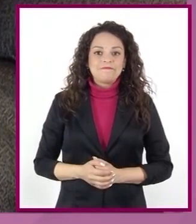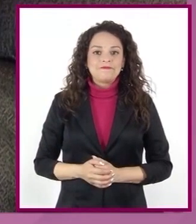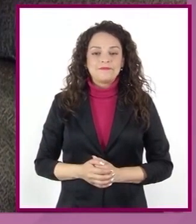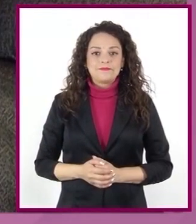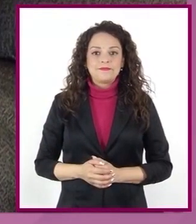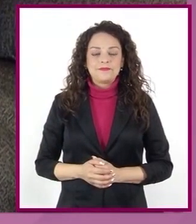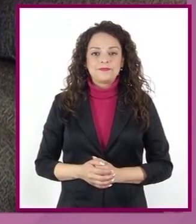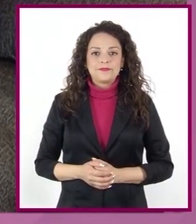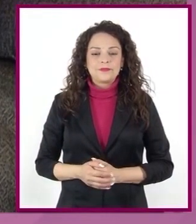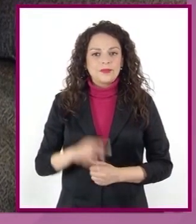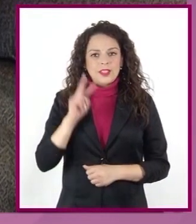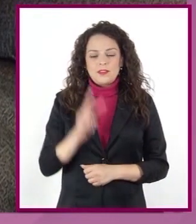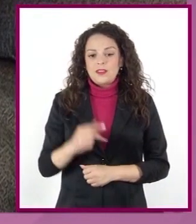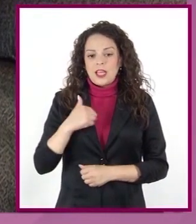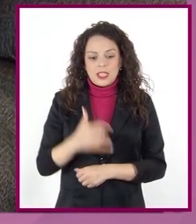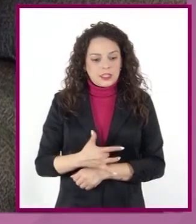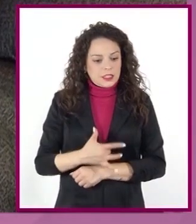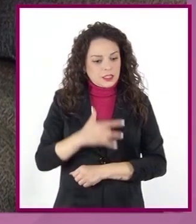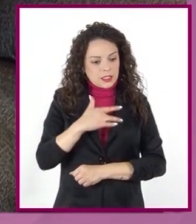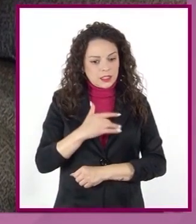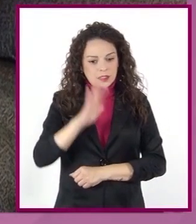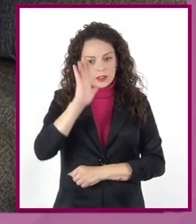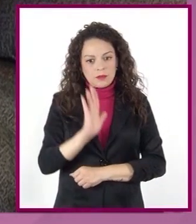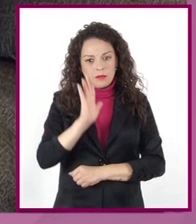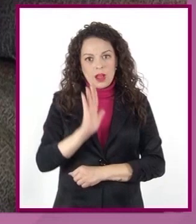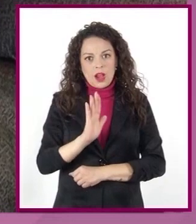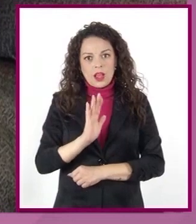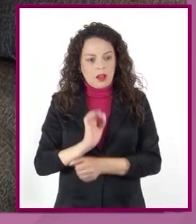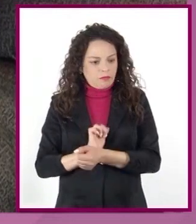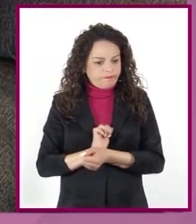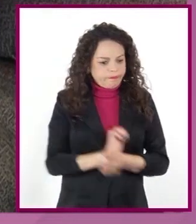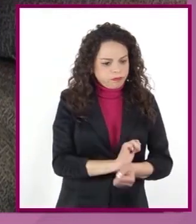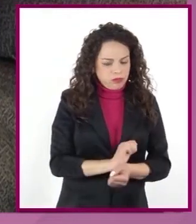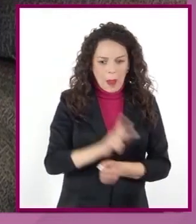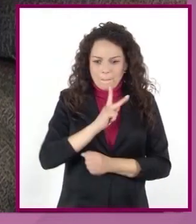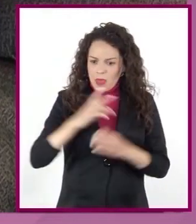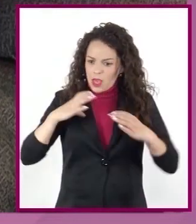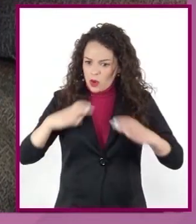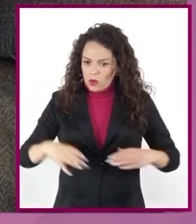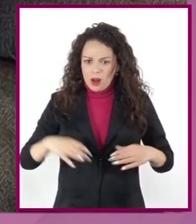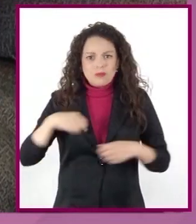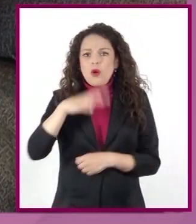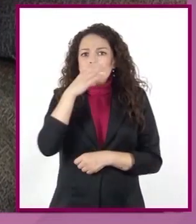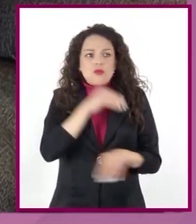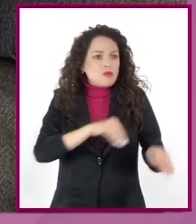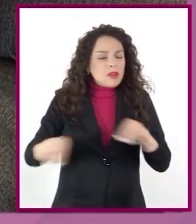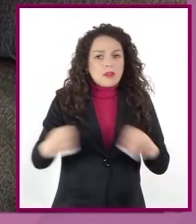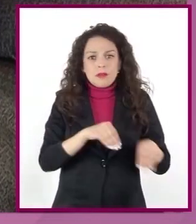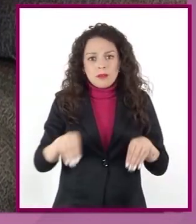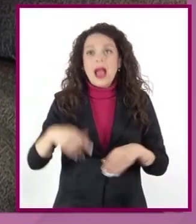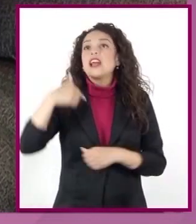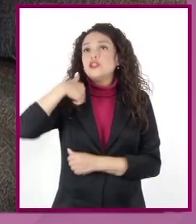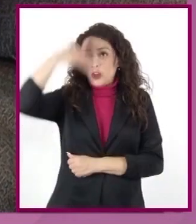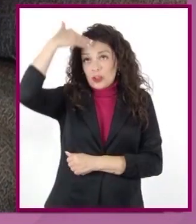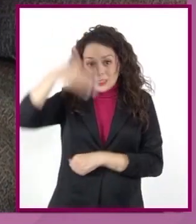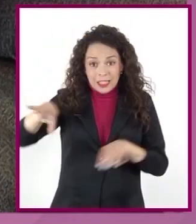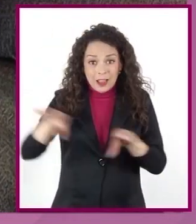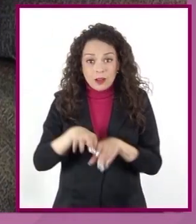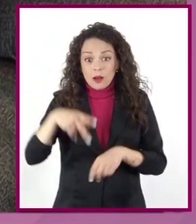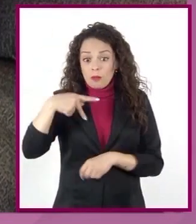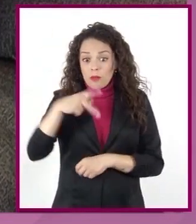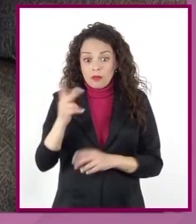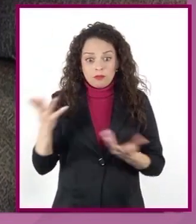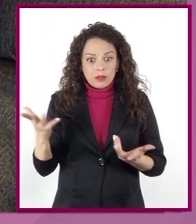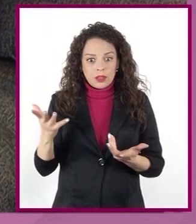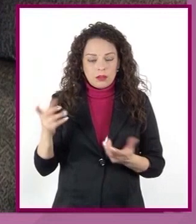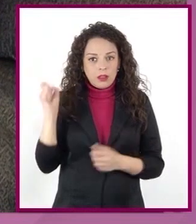sentirme como prisionero de mi propio cuerpo que no me dejaba hacer nada, que yo sabía hacer las cosas pero que mi cuerpo no daba para hacerlo. Estar sin manos y